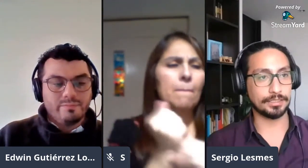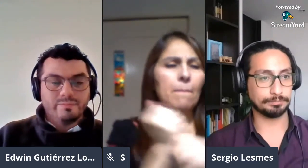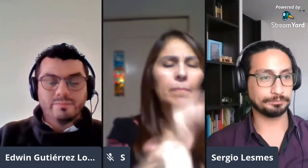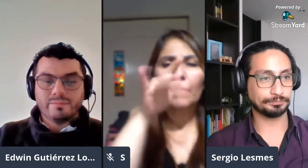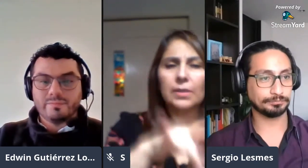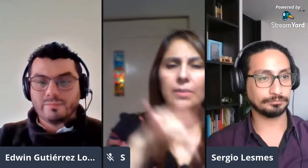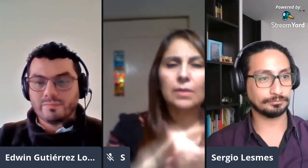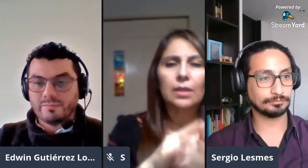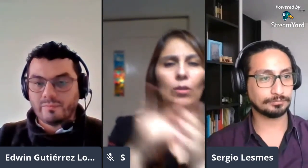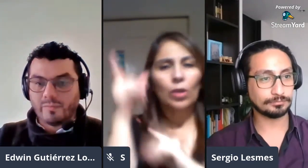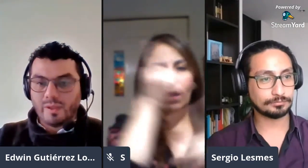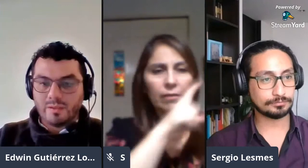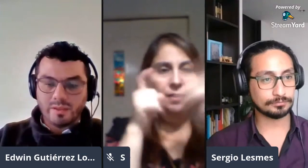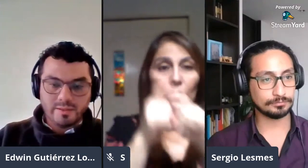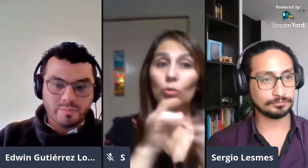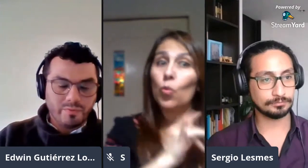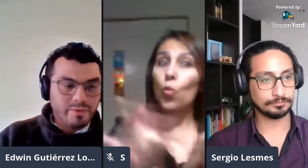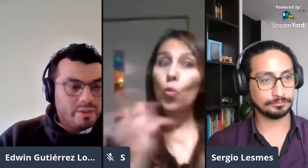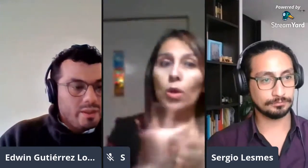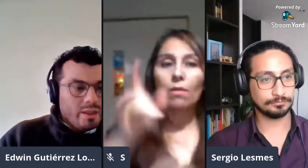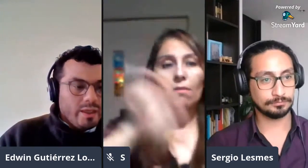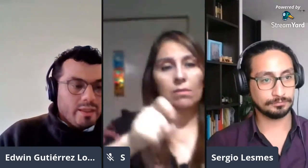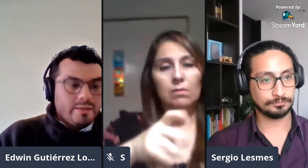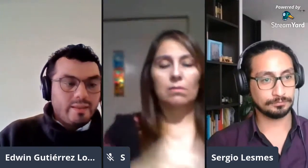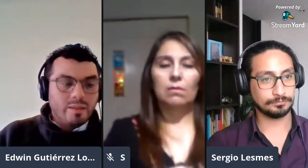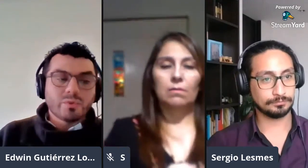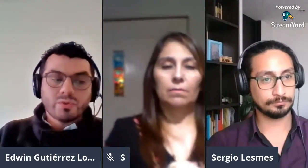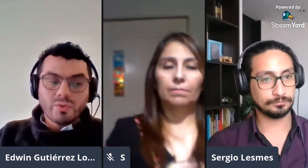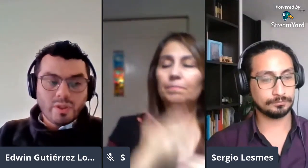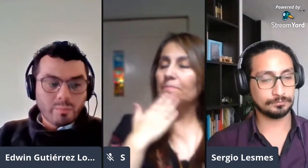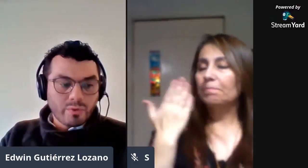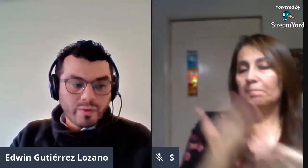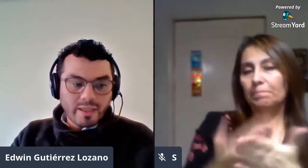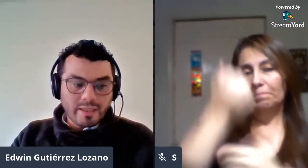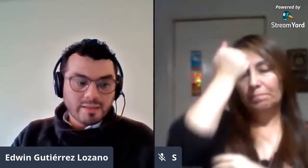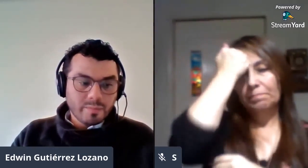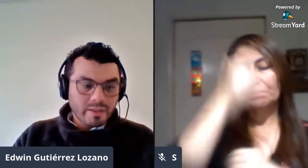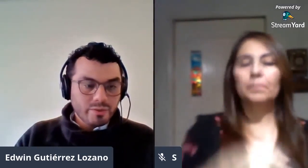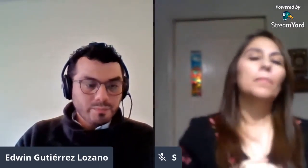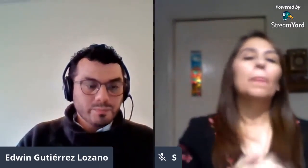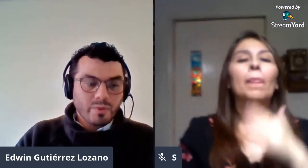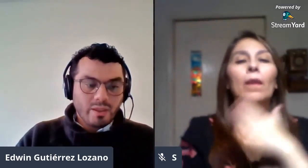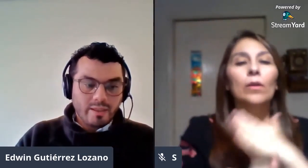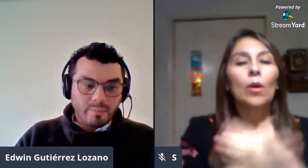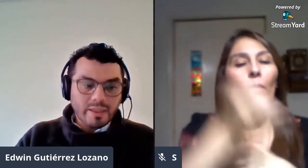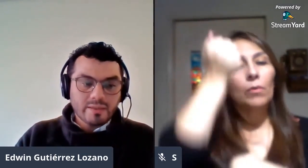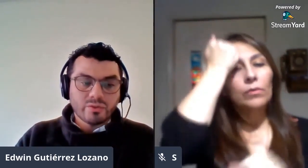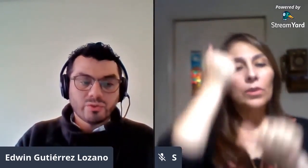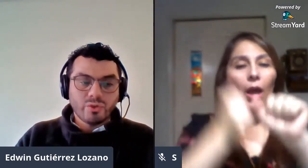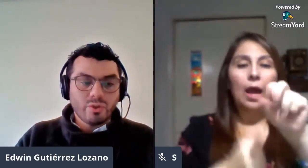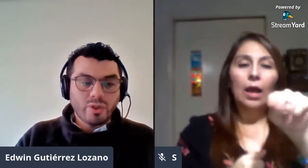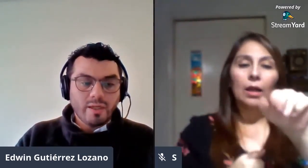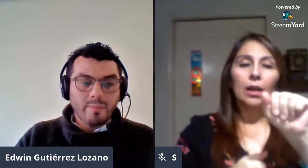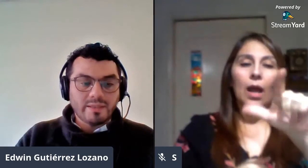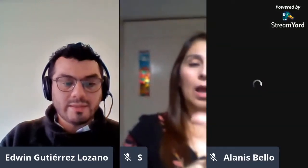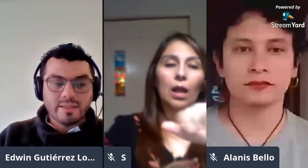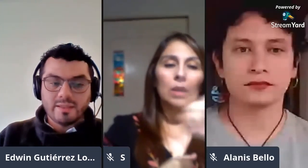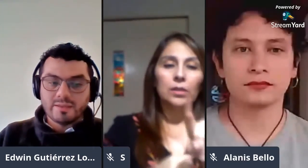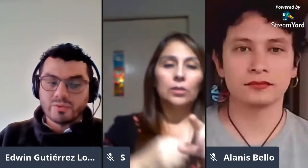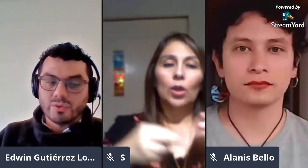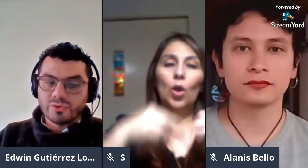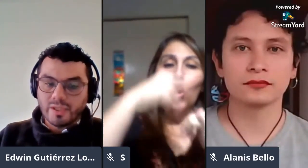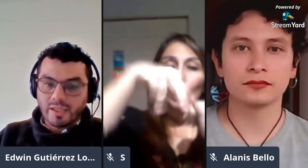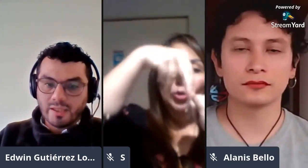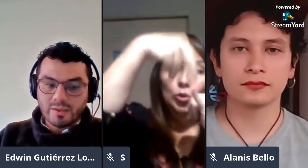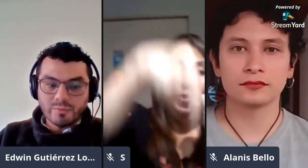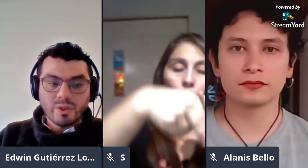urgente y necesaria. Gracias, profe. Seguimos con la profe Alanis Bello Ramírez, socióloga, magíster